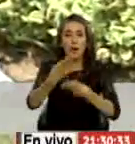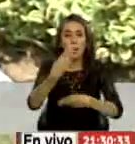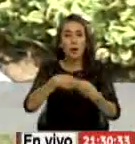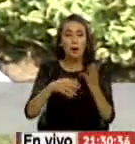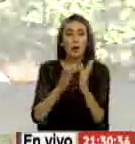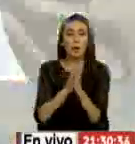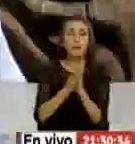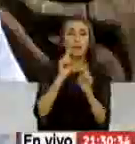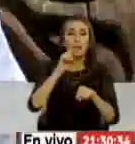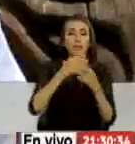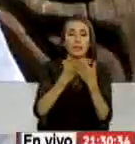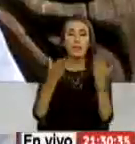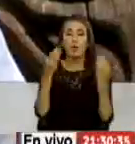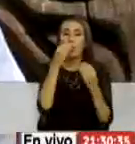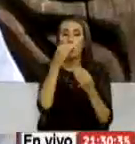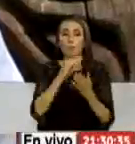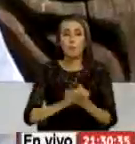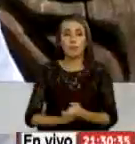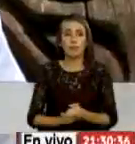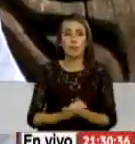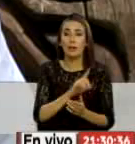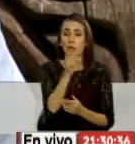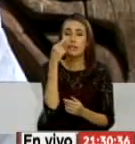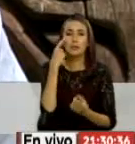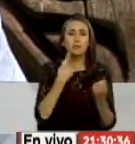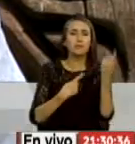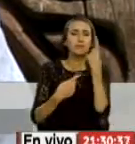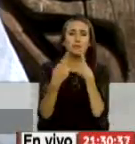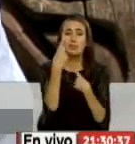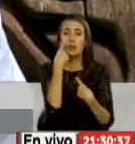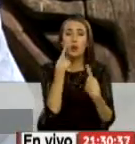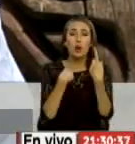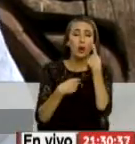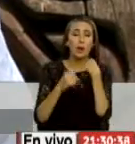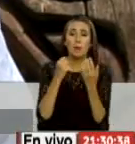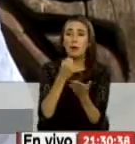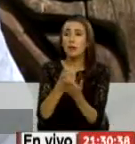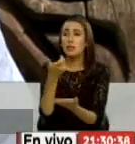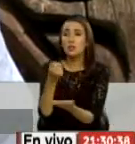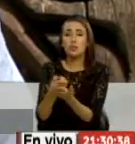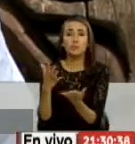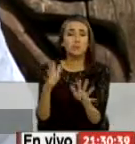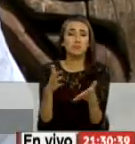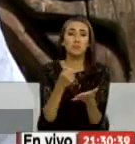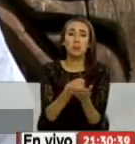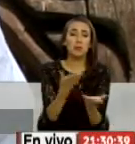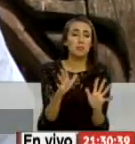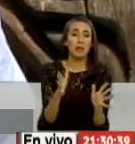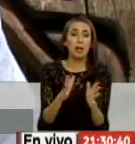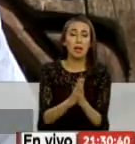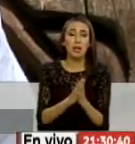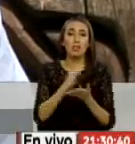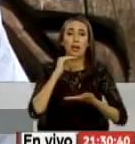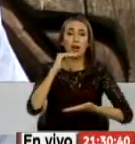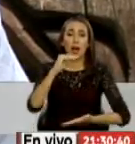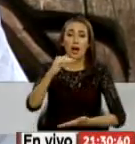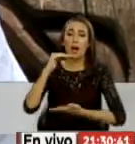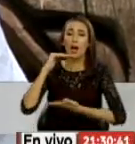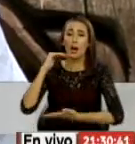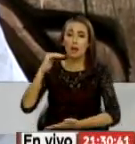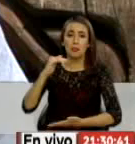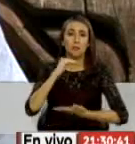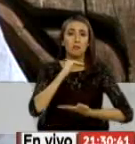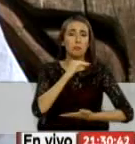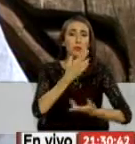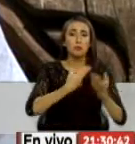los mercados. A veces ella lloraba, decía, no quieren comprar, ¿y a quién voy a vender? Y venía con fundas